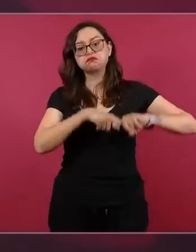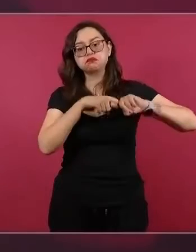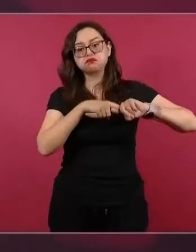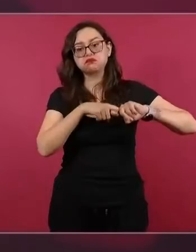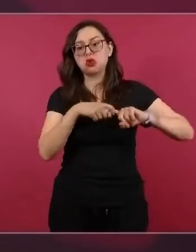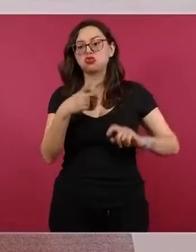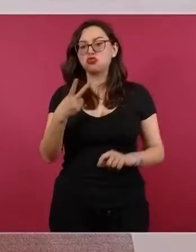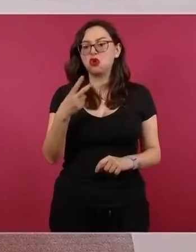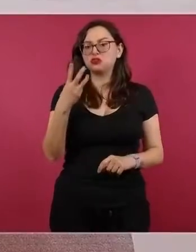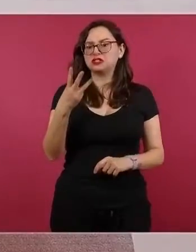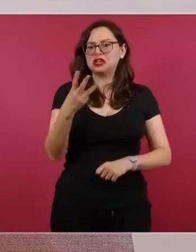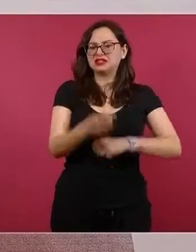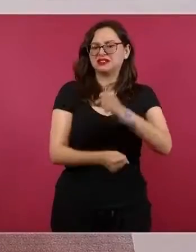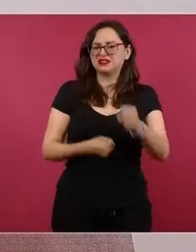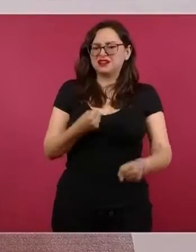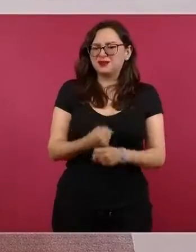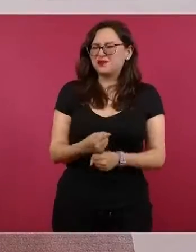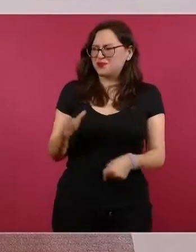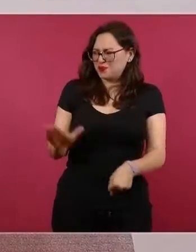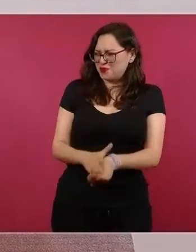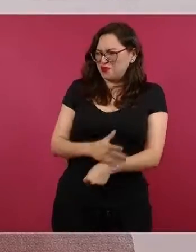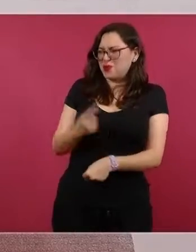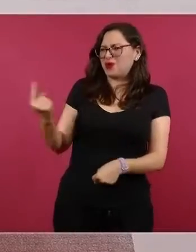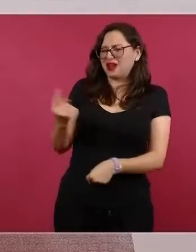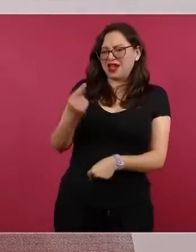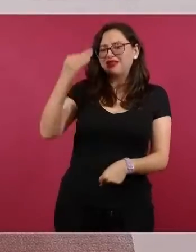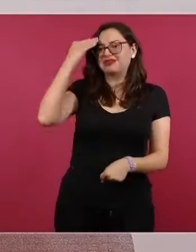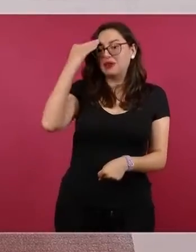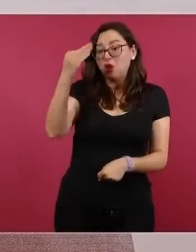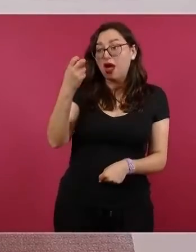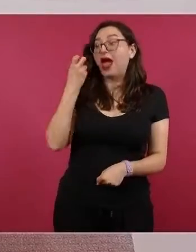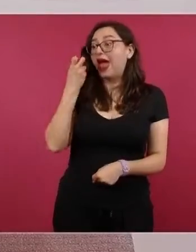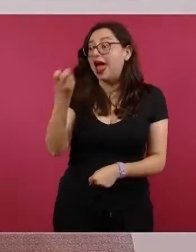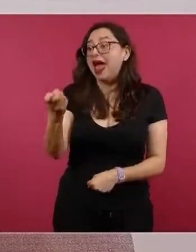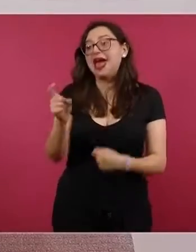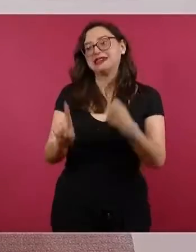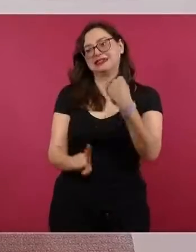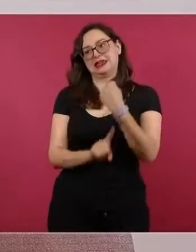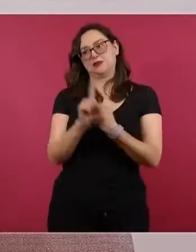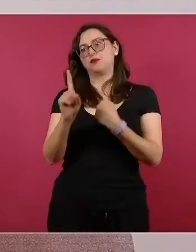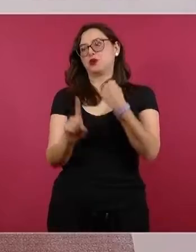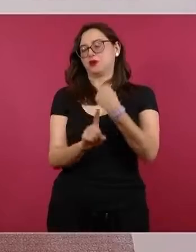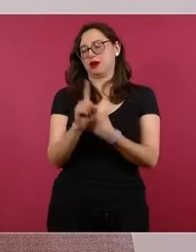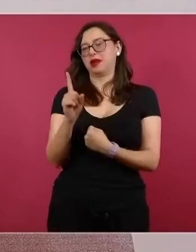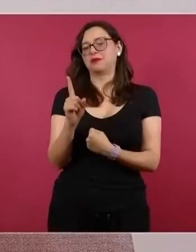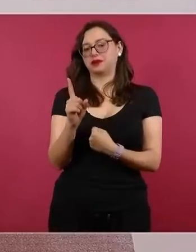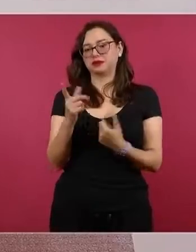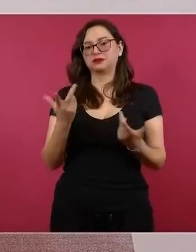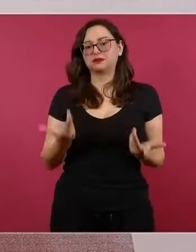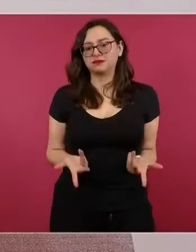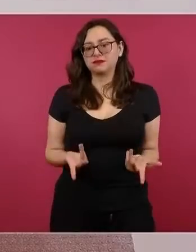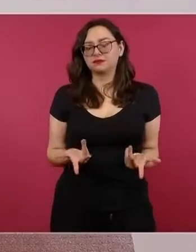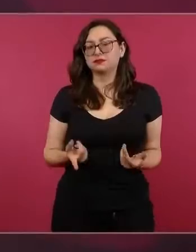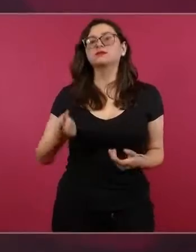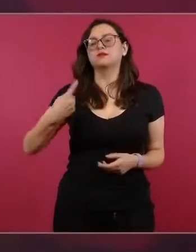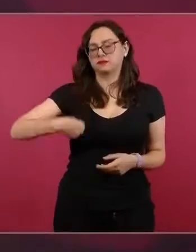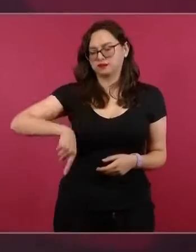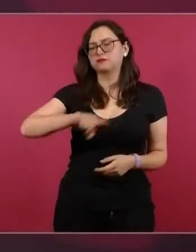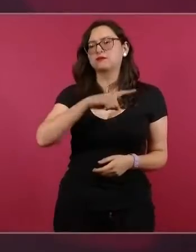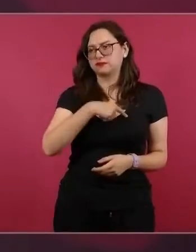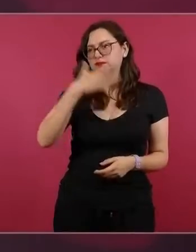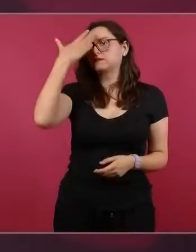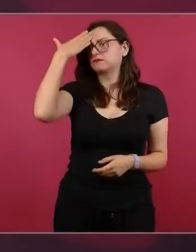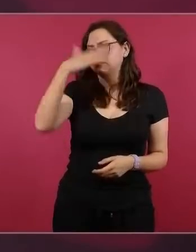determinar el fondo. Entonces, es la enorme tardanza lo que ha venido afectando la presunción de inocencia. ¿Creemos en la presunción de